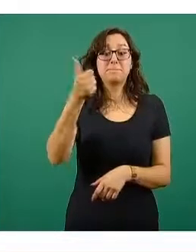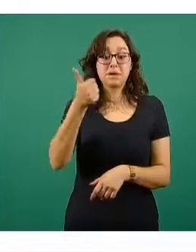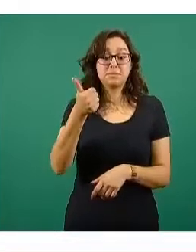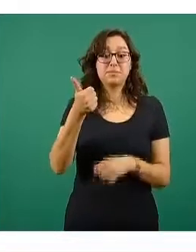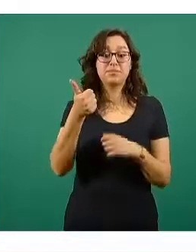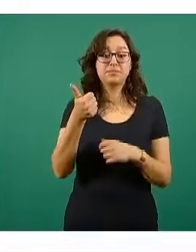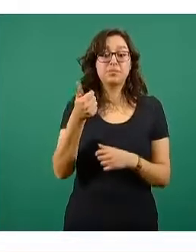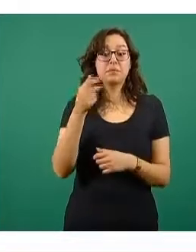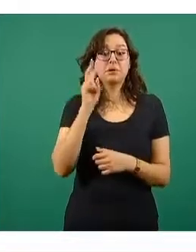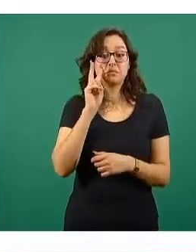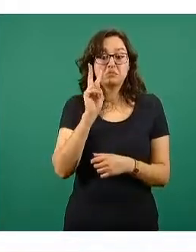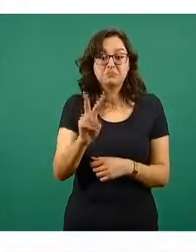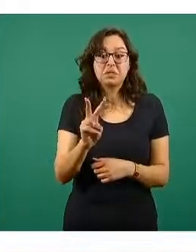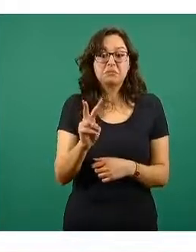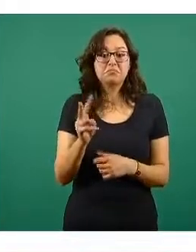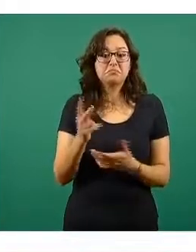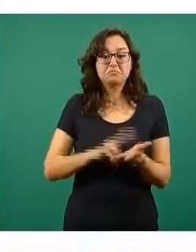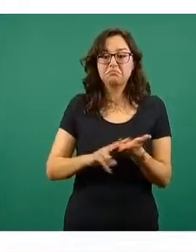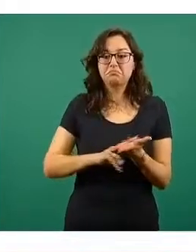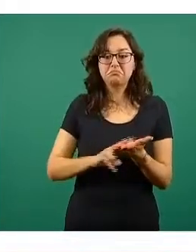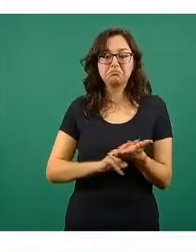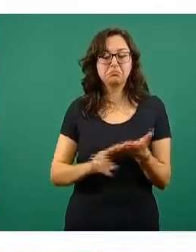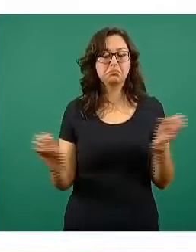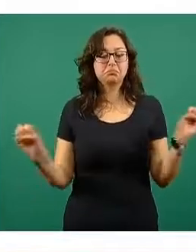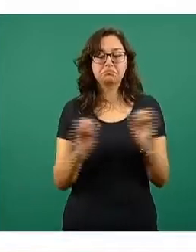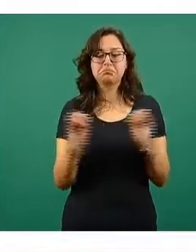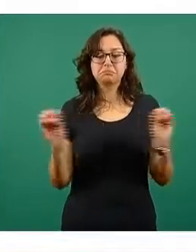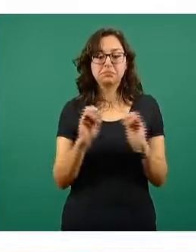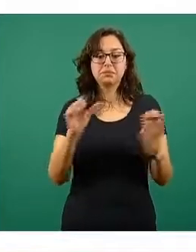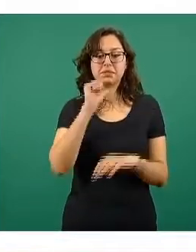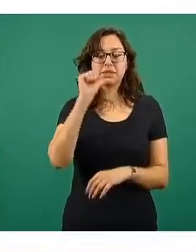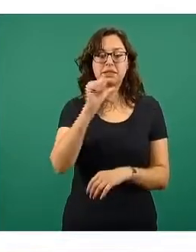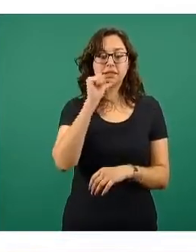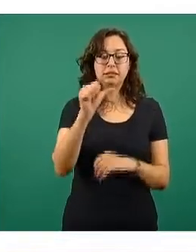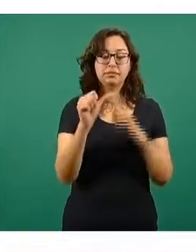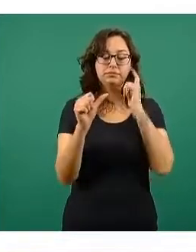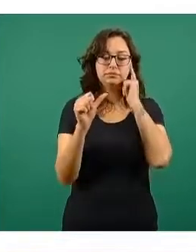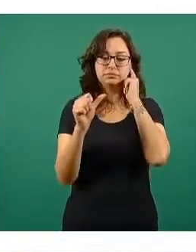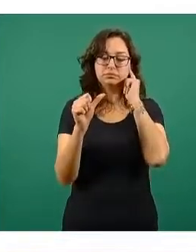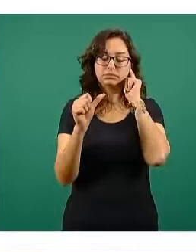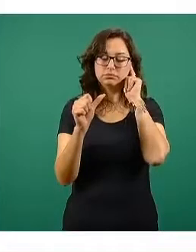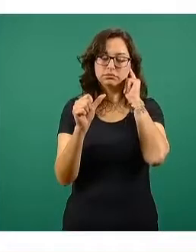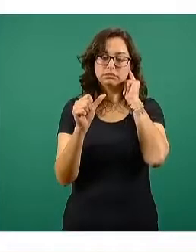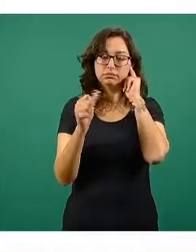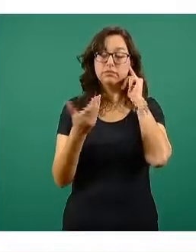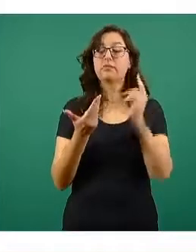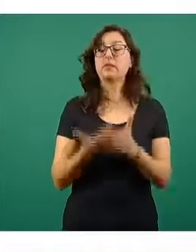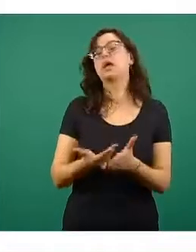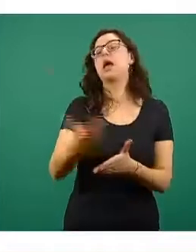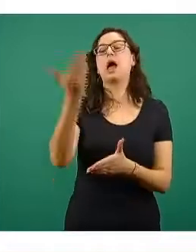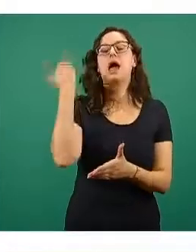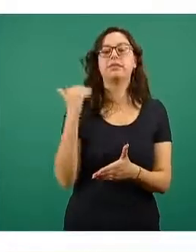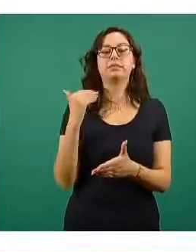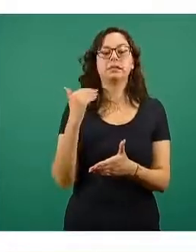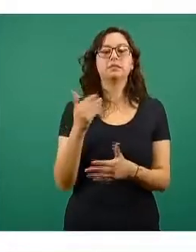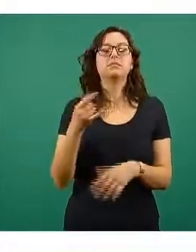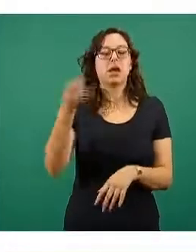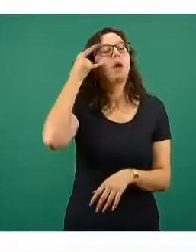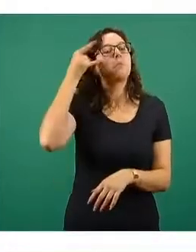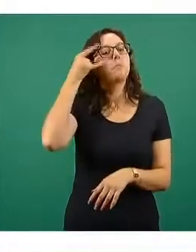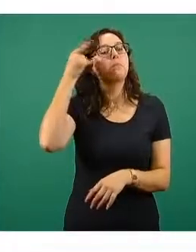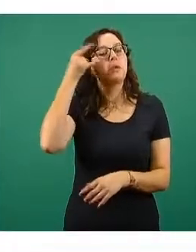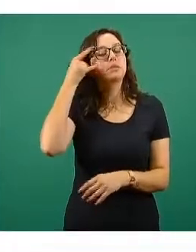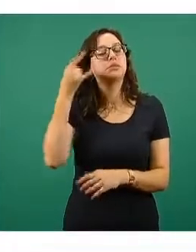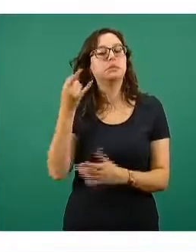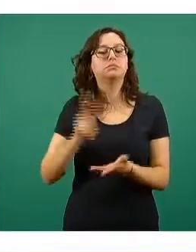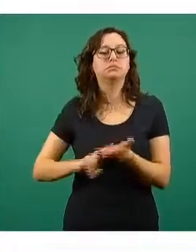mapa que no tiene una entidad en verde. La última entidad que estaba en el menor riesgo posible era Campeche,